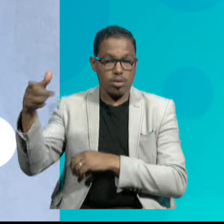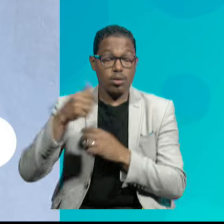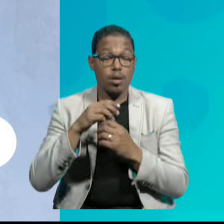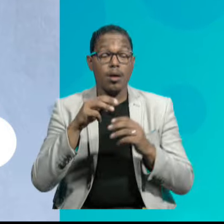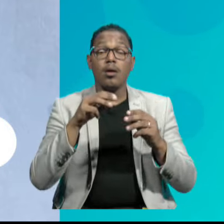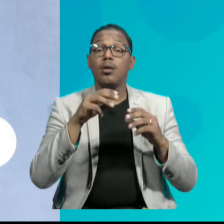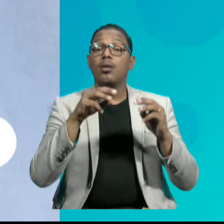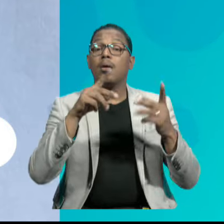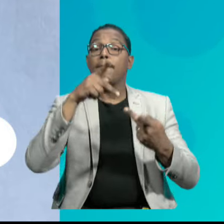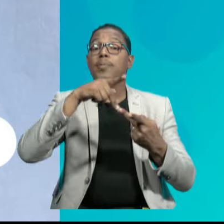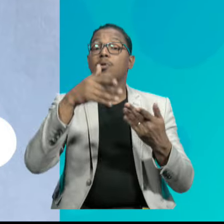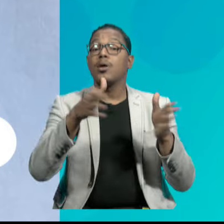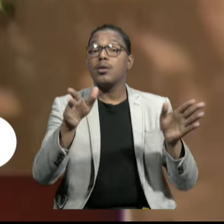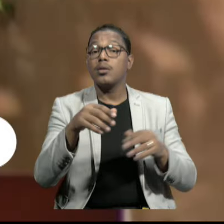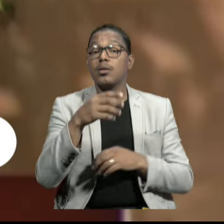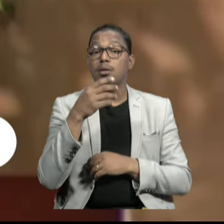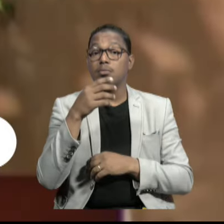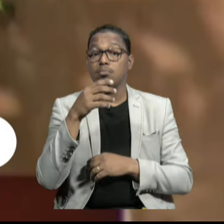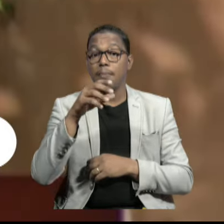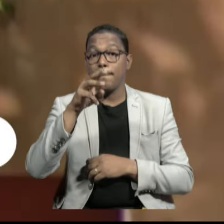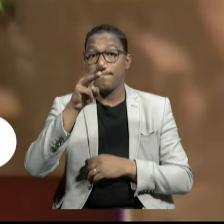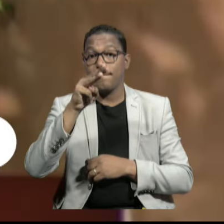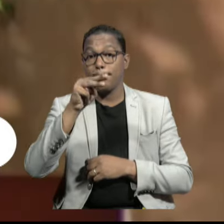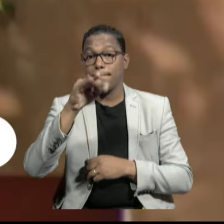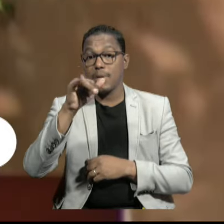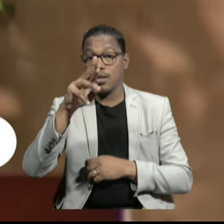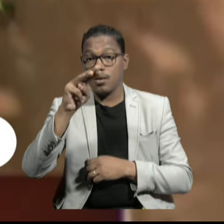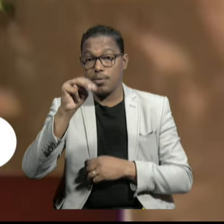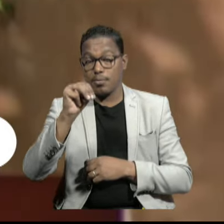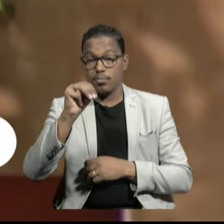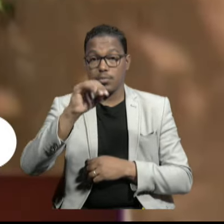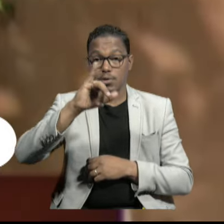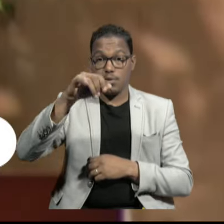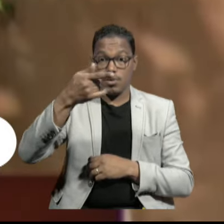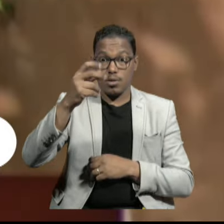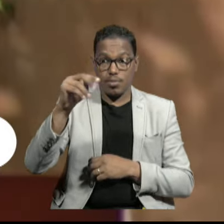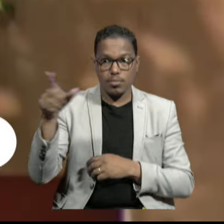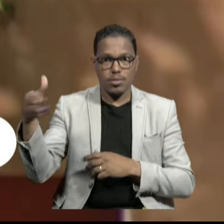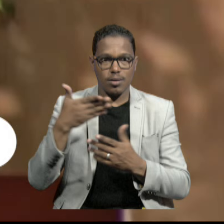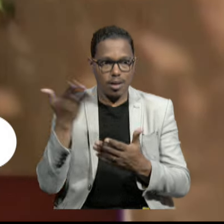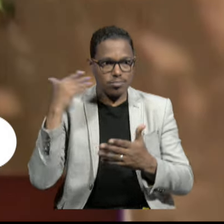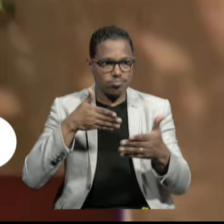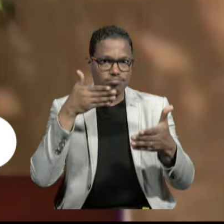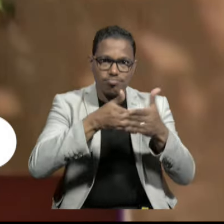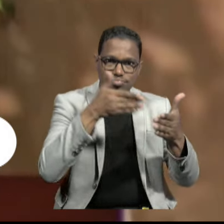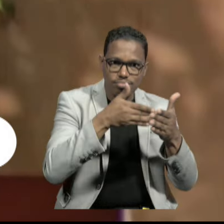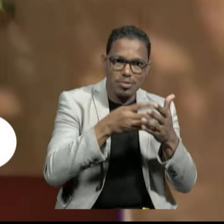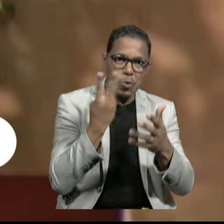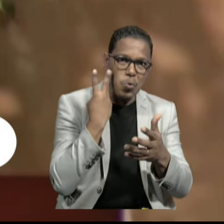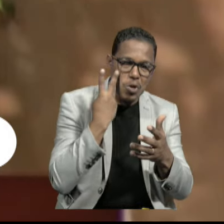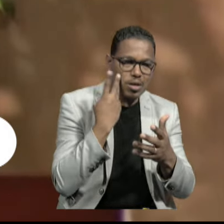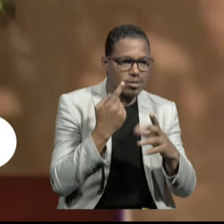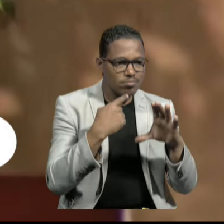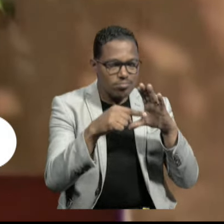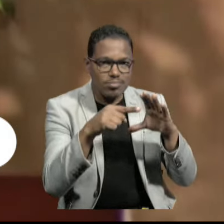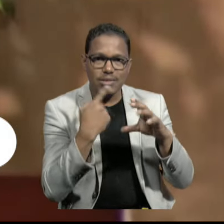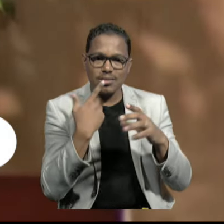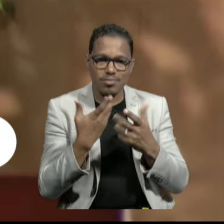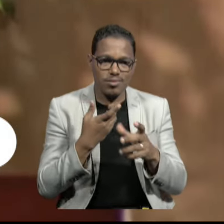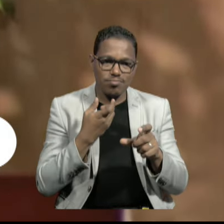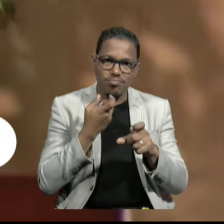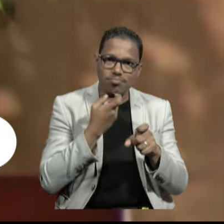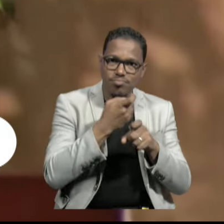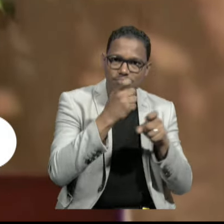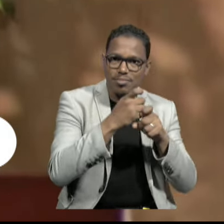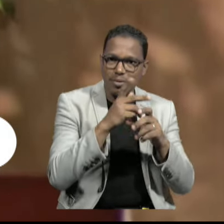de dirigir una banda de narcotráfico. Alias La Jota fue apresado por las autoridades españolas tras una solicitud de alerta roja emitida por el